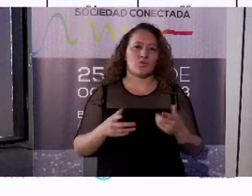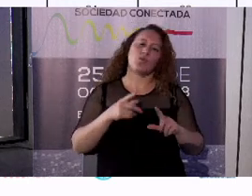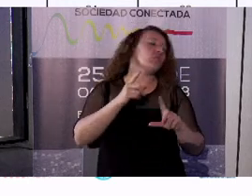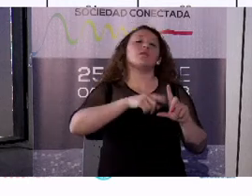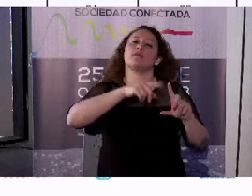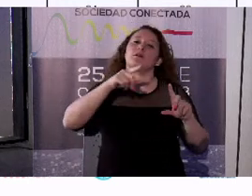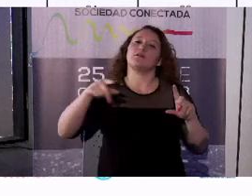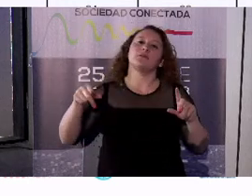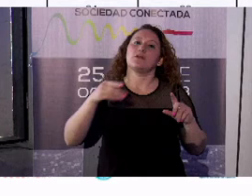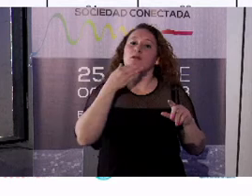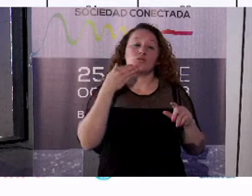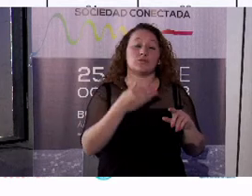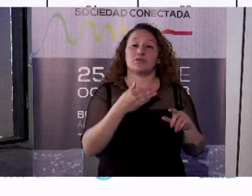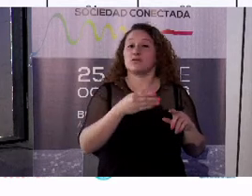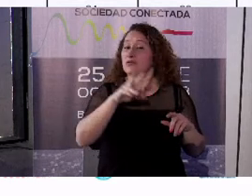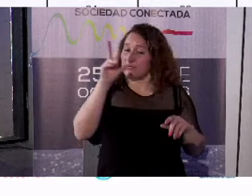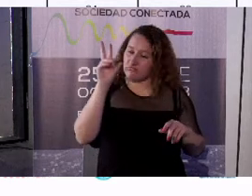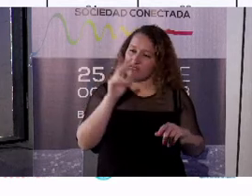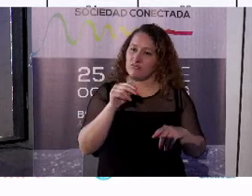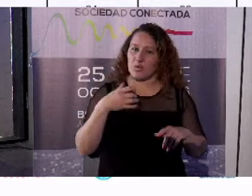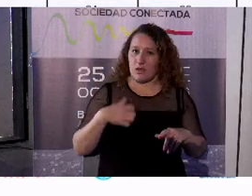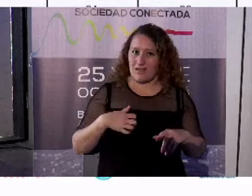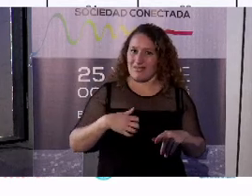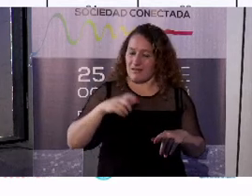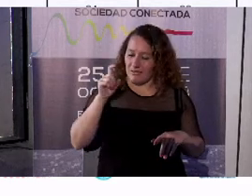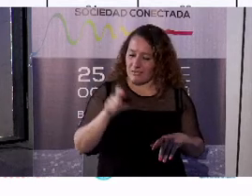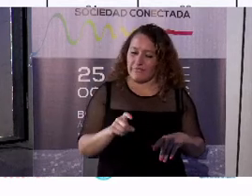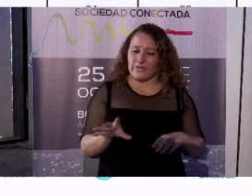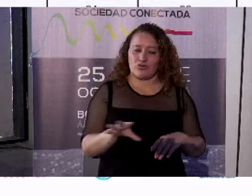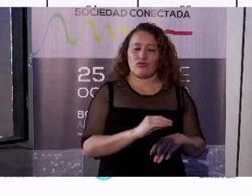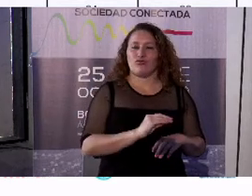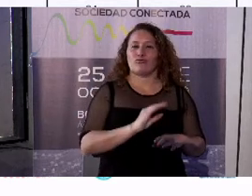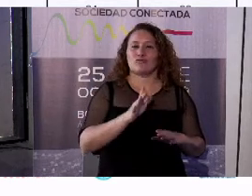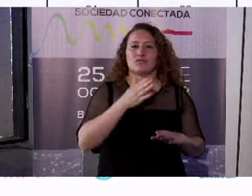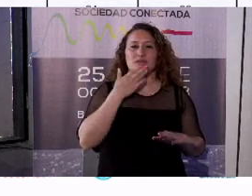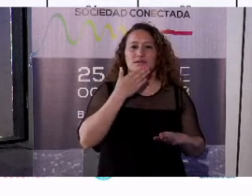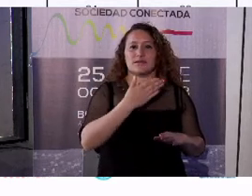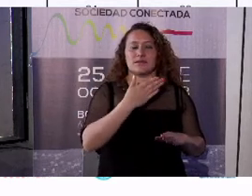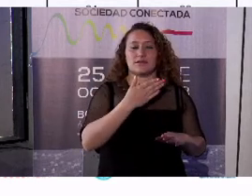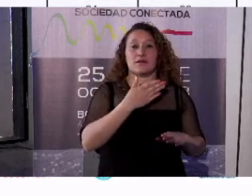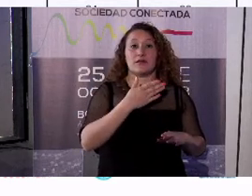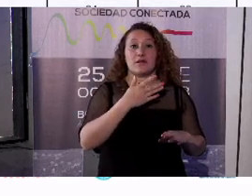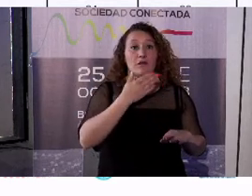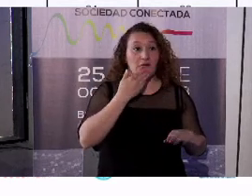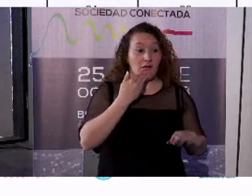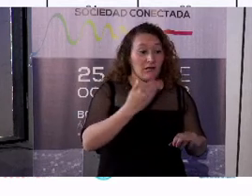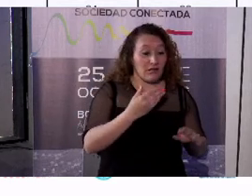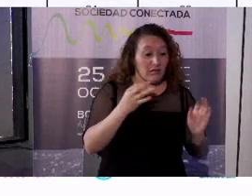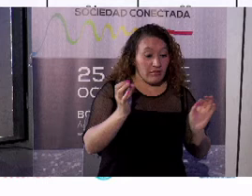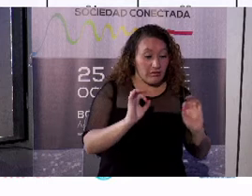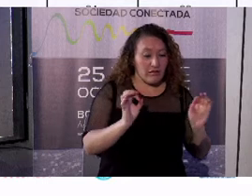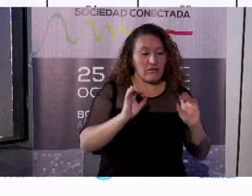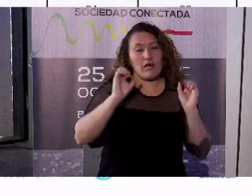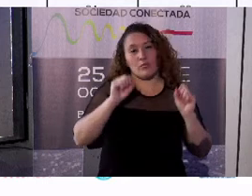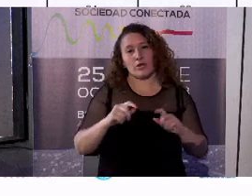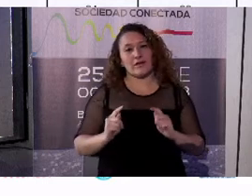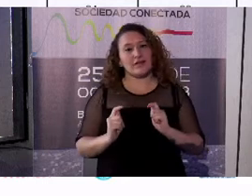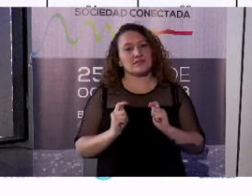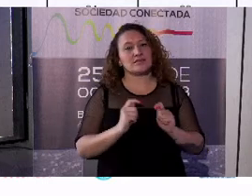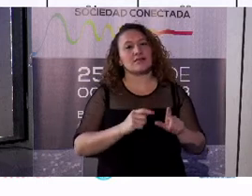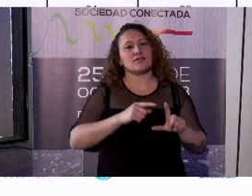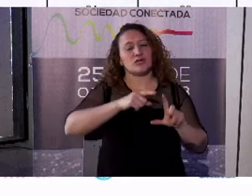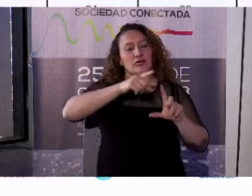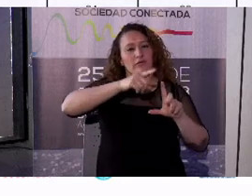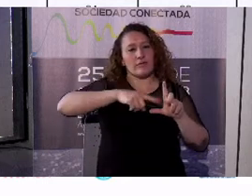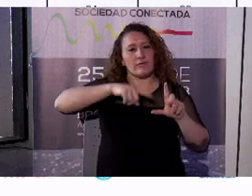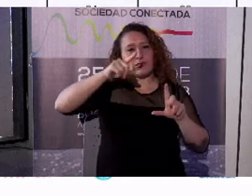en Argentina no existe en la Argentina todas las bandas requieren licencia lo que no requiere una banda no licenciada es una atribución de una asignación de frecuencia